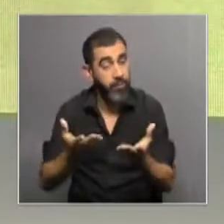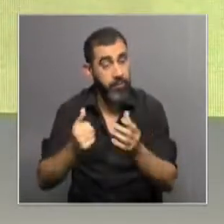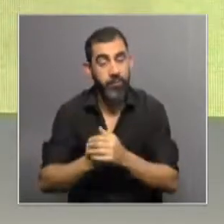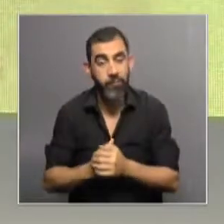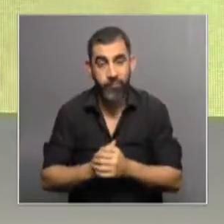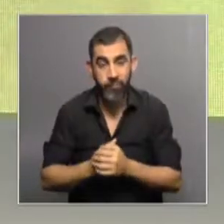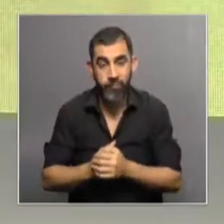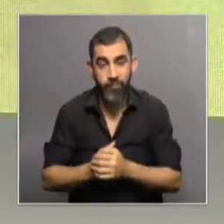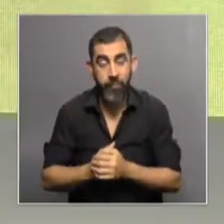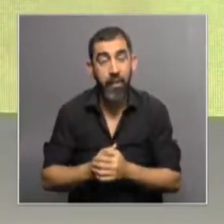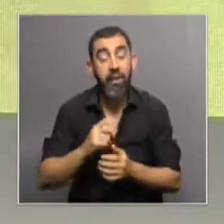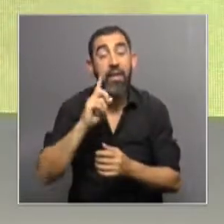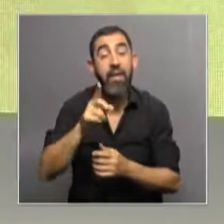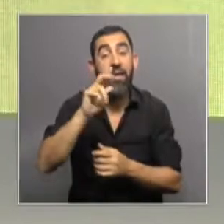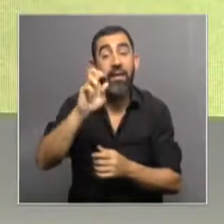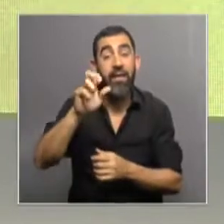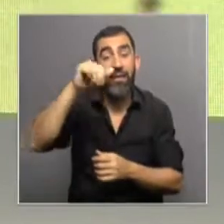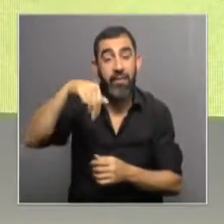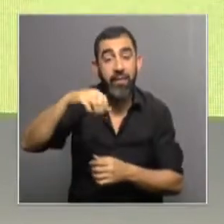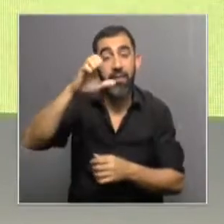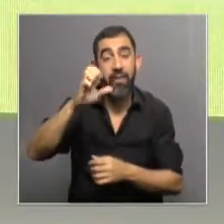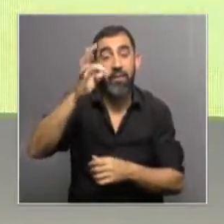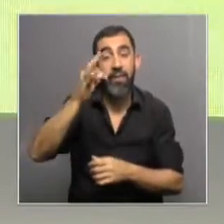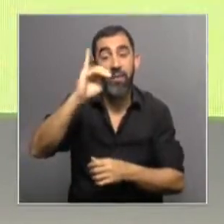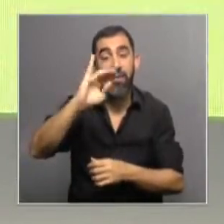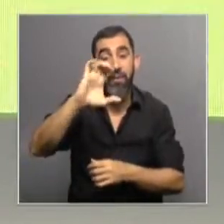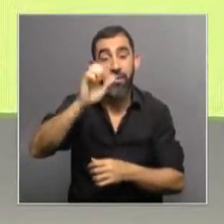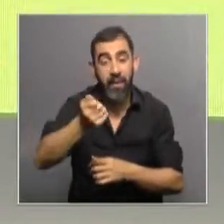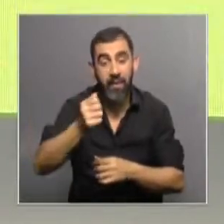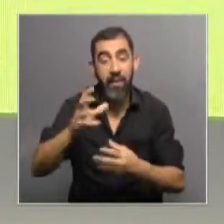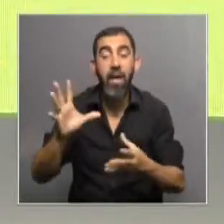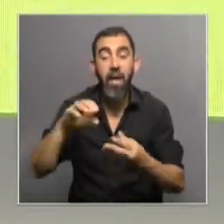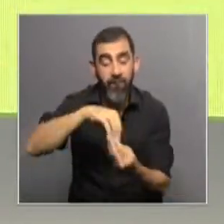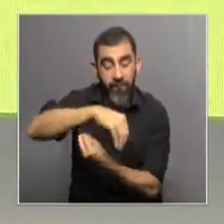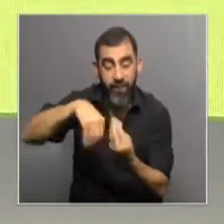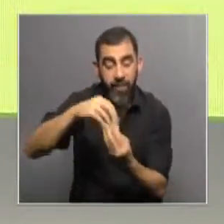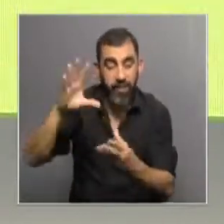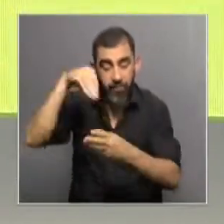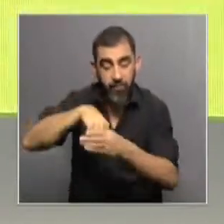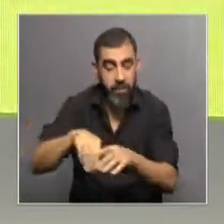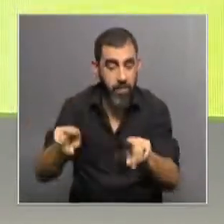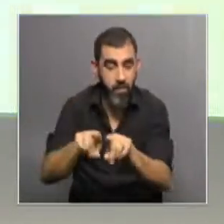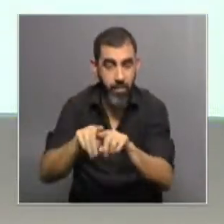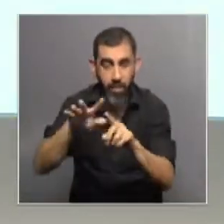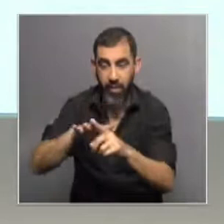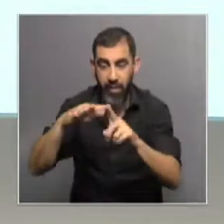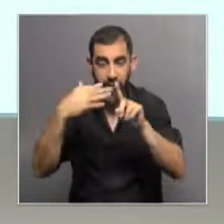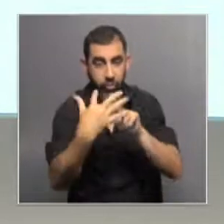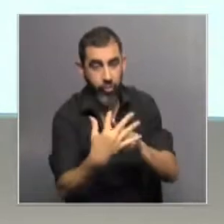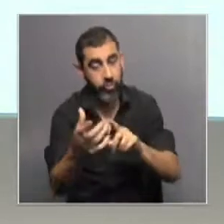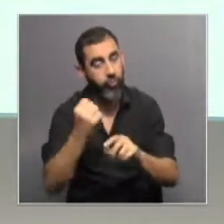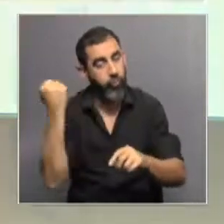nosotros hablamos de genética, hablamos de familias involucradas con esa persona, y eso es un concepto